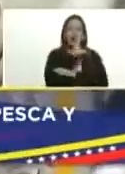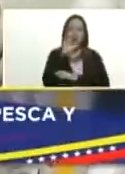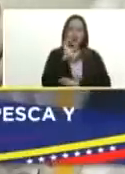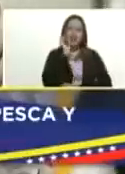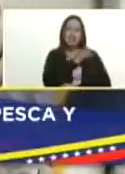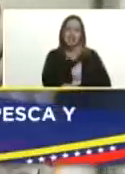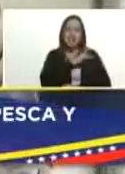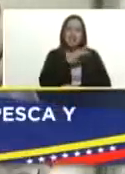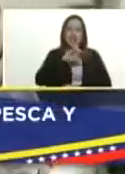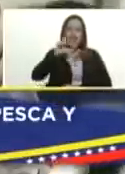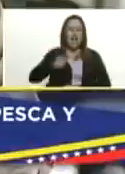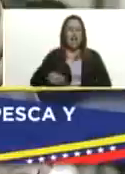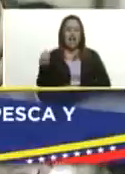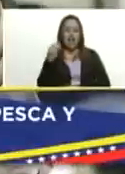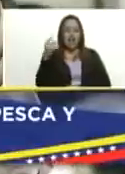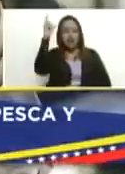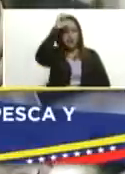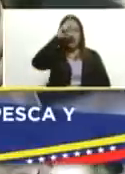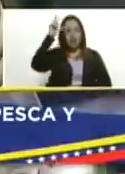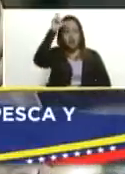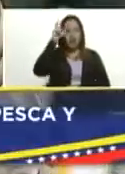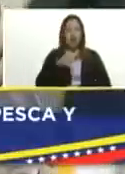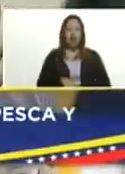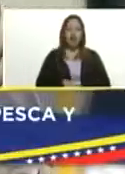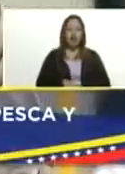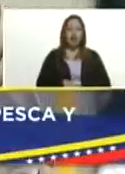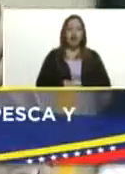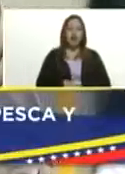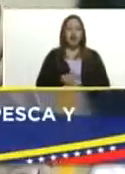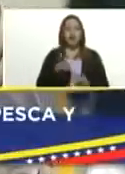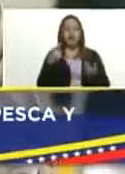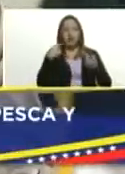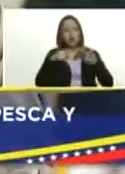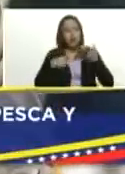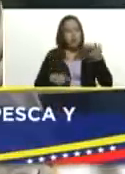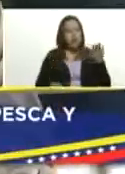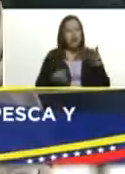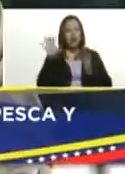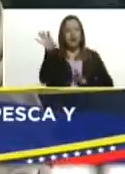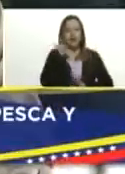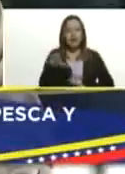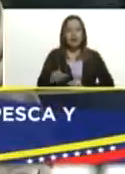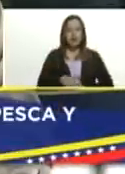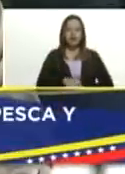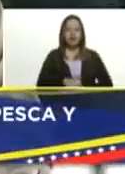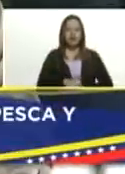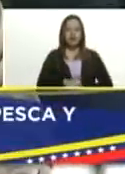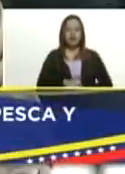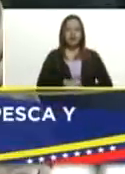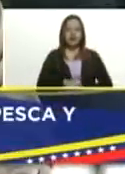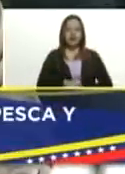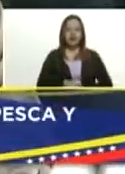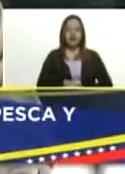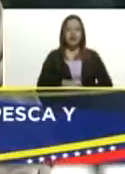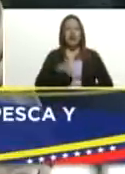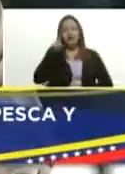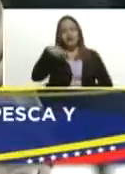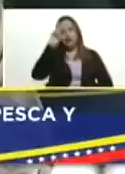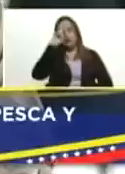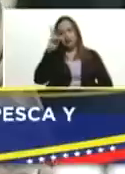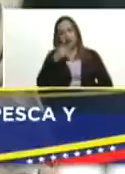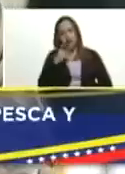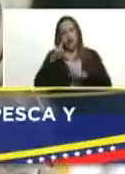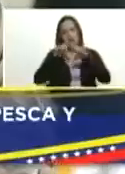Italia, Turquía, Guatemala, Malasia, Marruecos, República Dominicana,